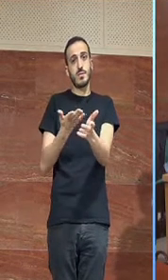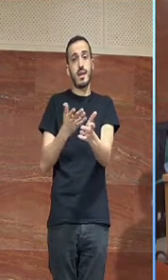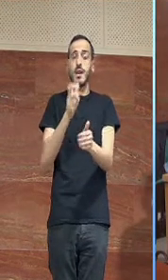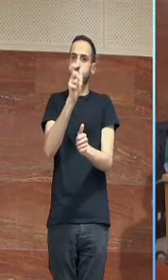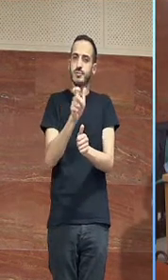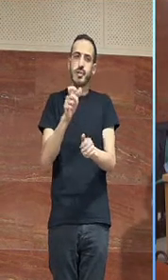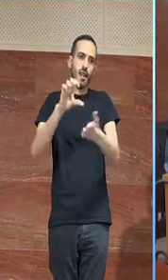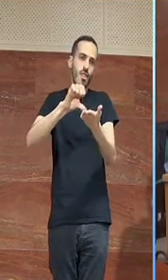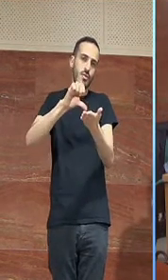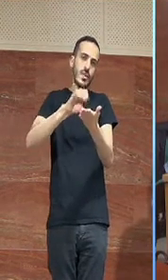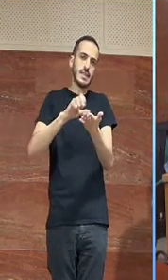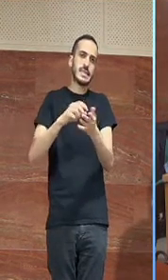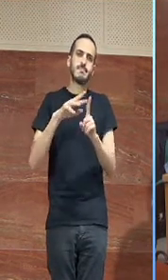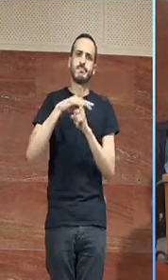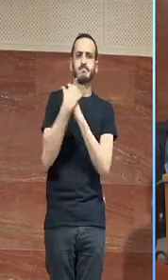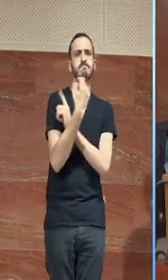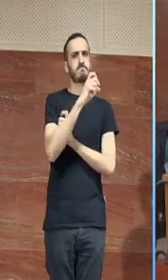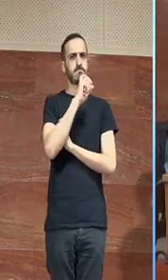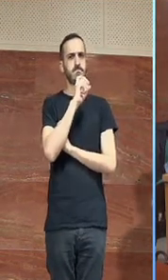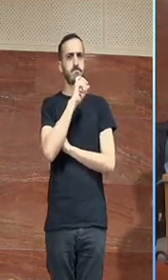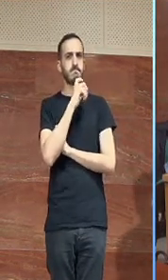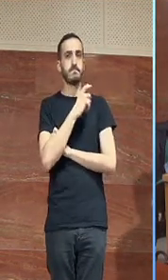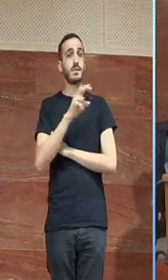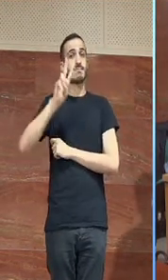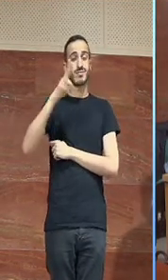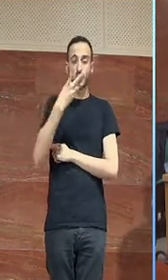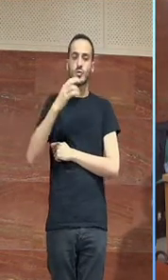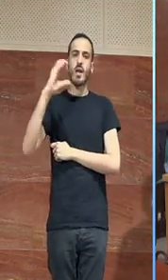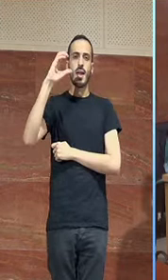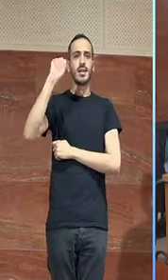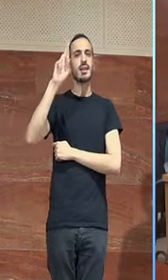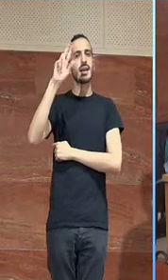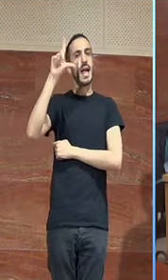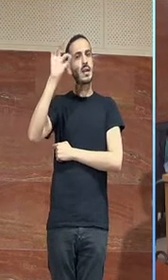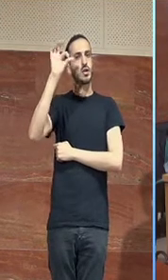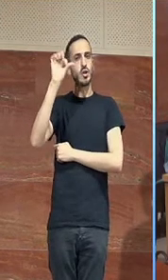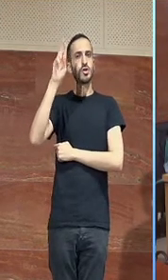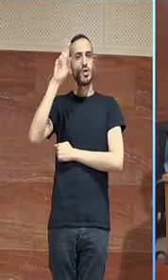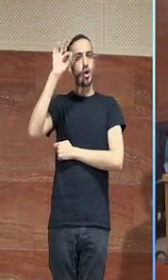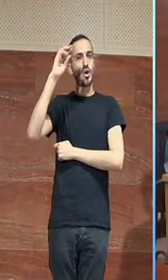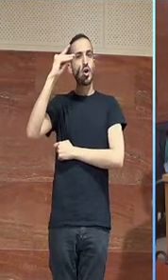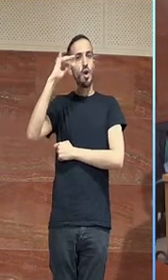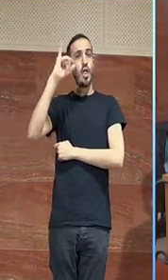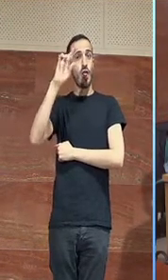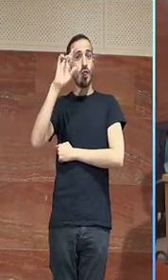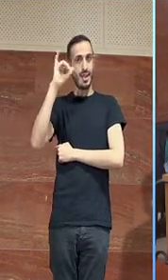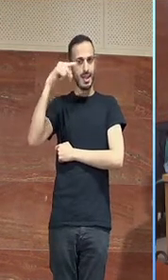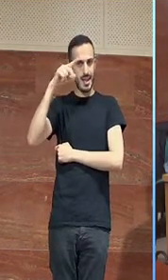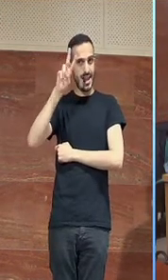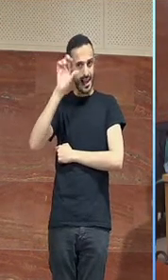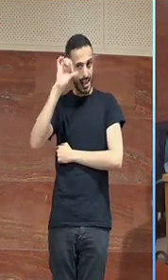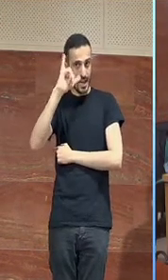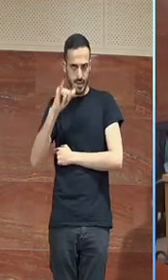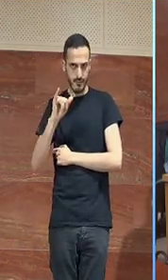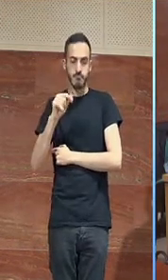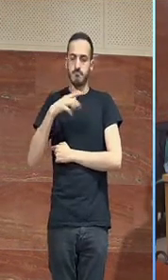desfavorables. En segundo lugar, Carlos Rodríguez Mao es arquitecto también y compañero mío en el CEAPAD.